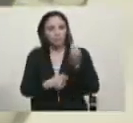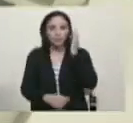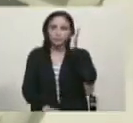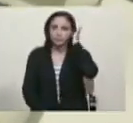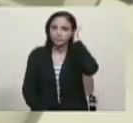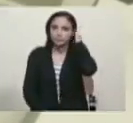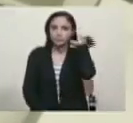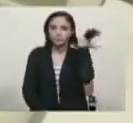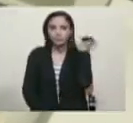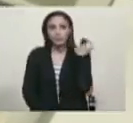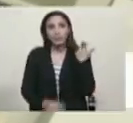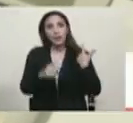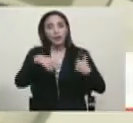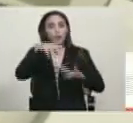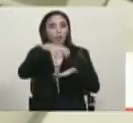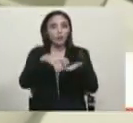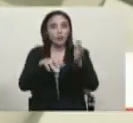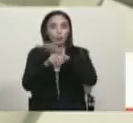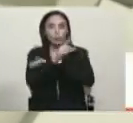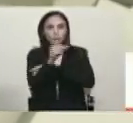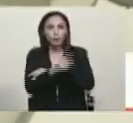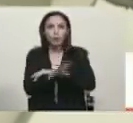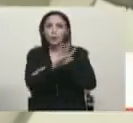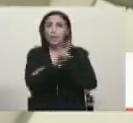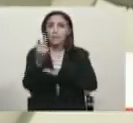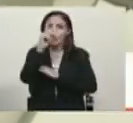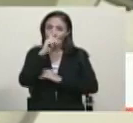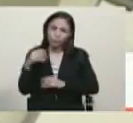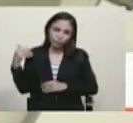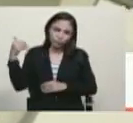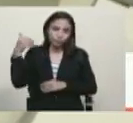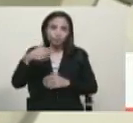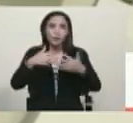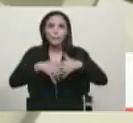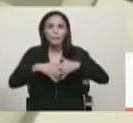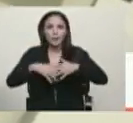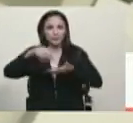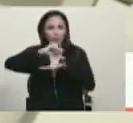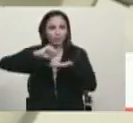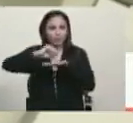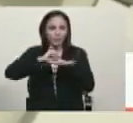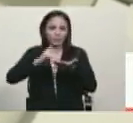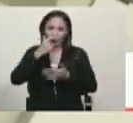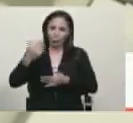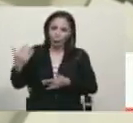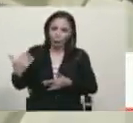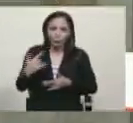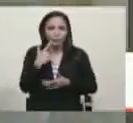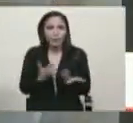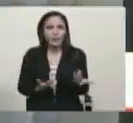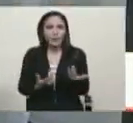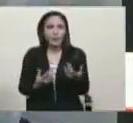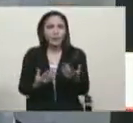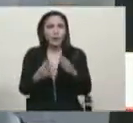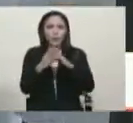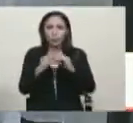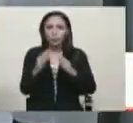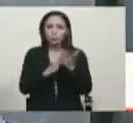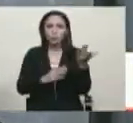estado Zulia, tenemos 42 años como empresa farmacéutica, una empresa que se ha dedicado a